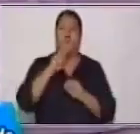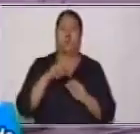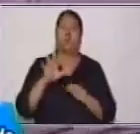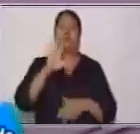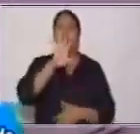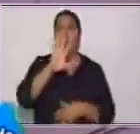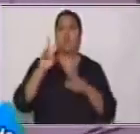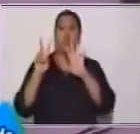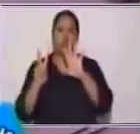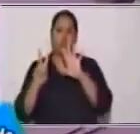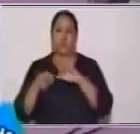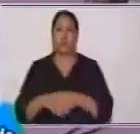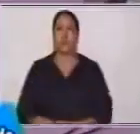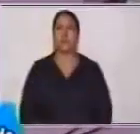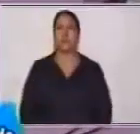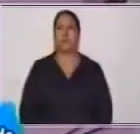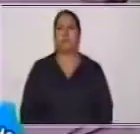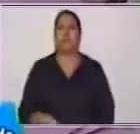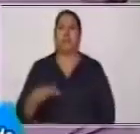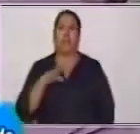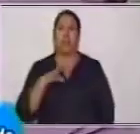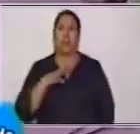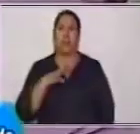57. Aquí tenemos